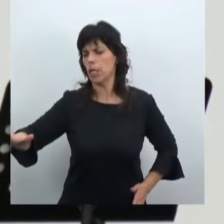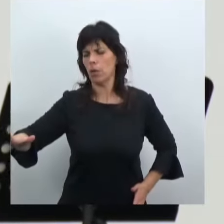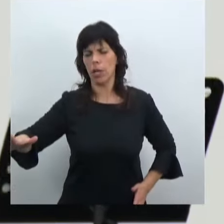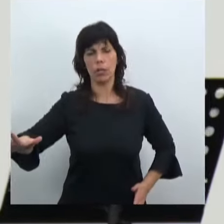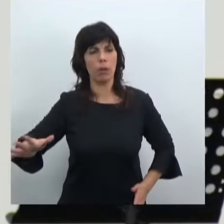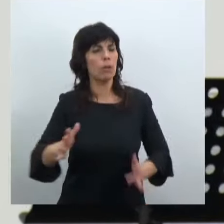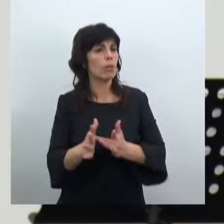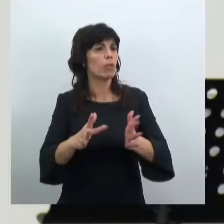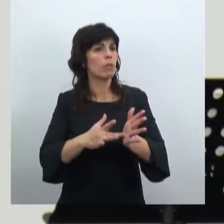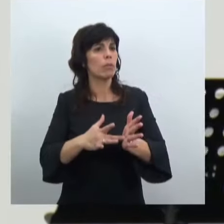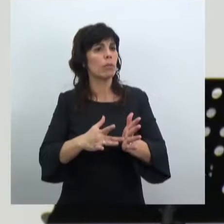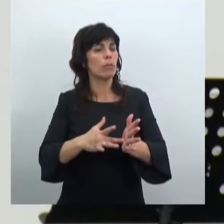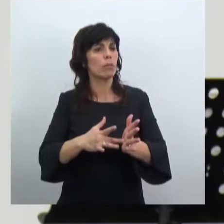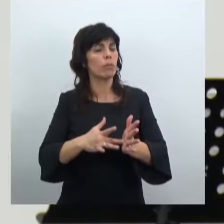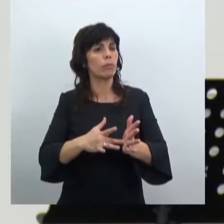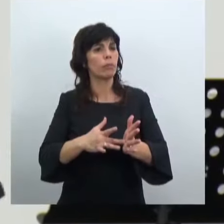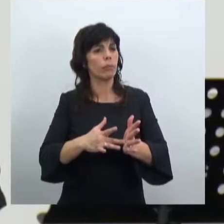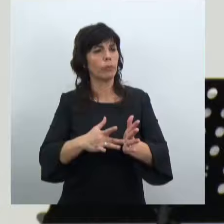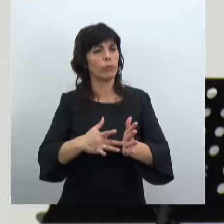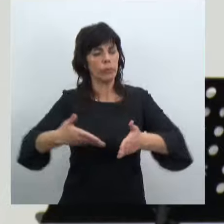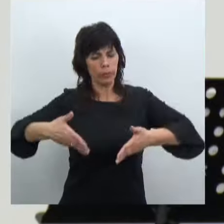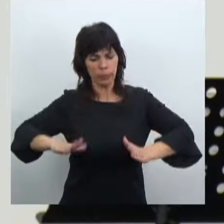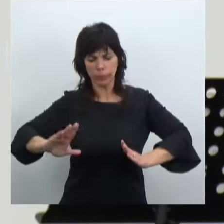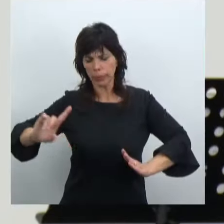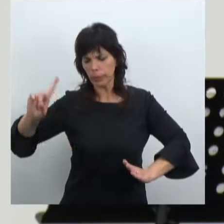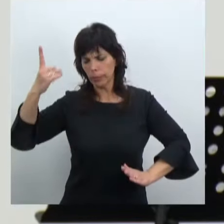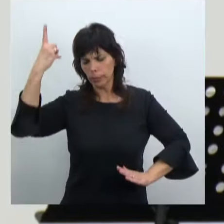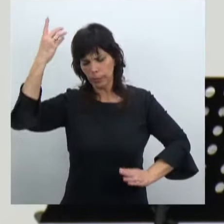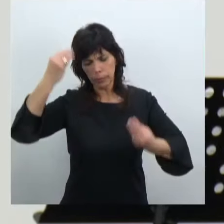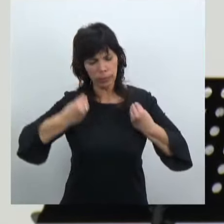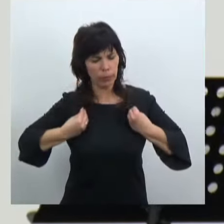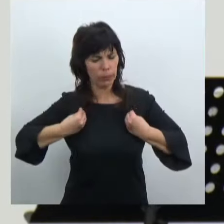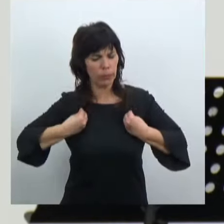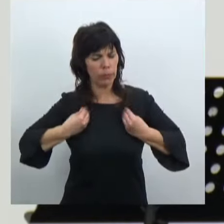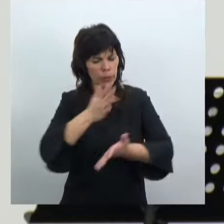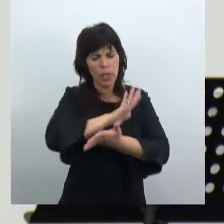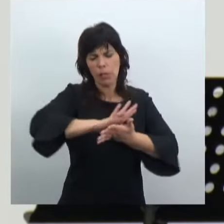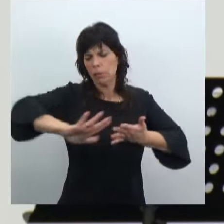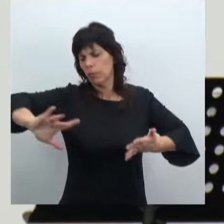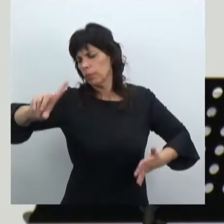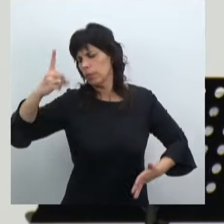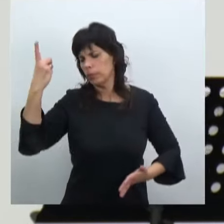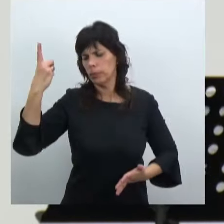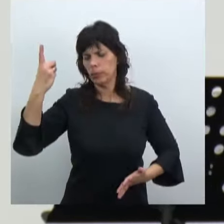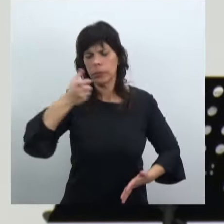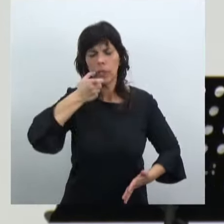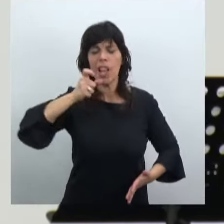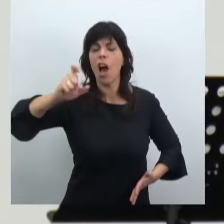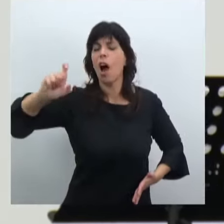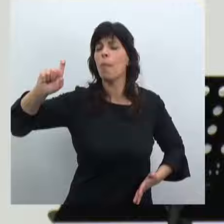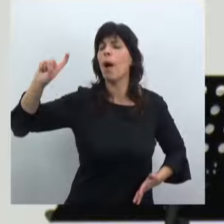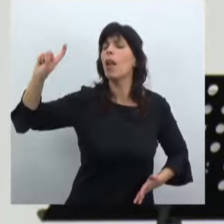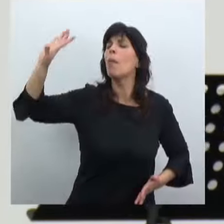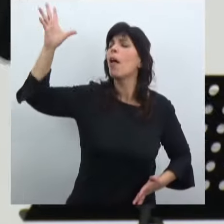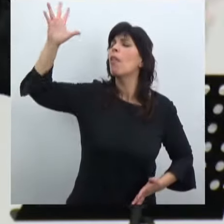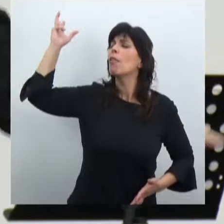existido. Jesucristo es el Hijo del Dios vivo, eterno Dios, la palabra que vino del cielo, el